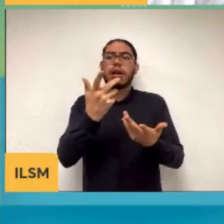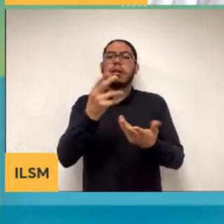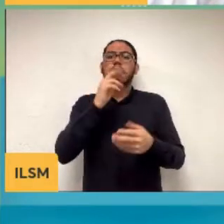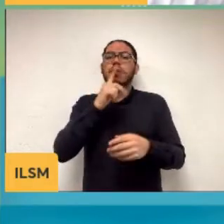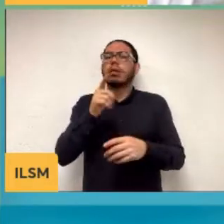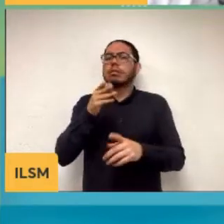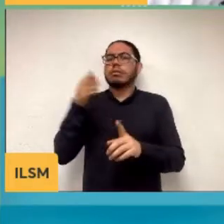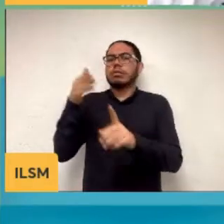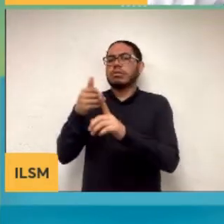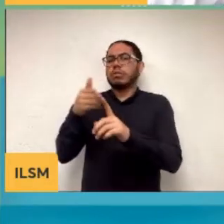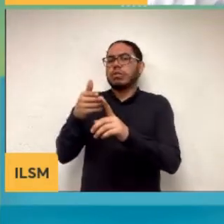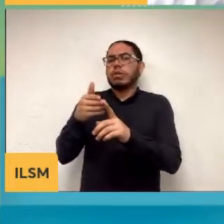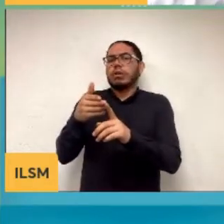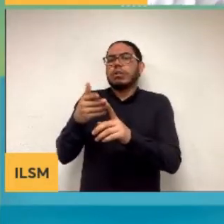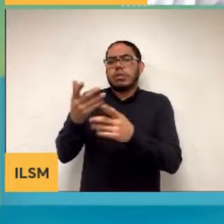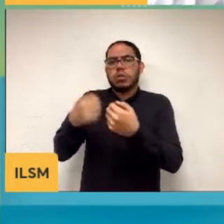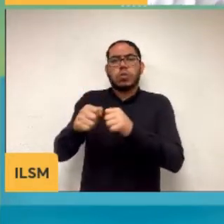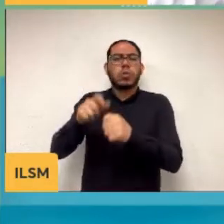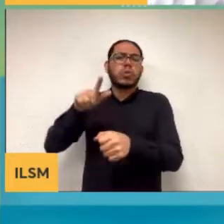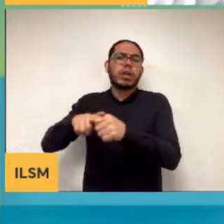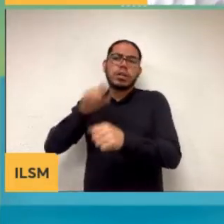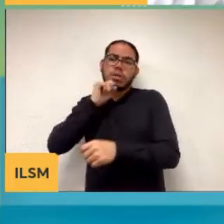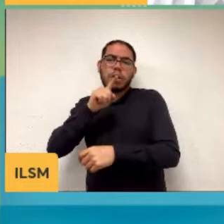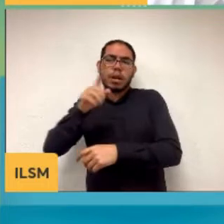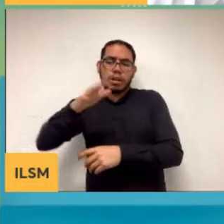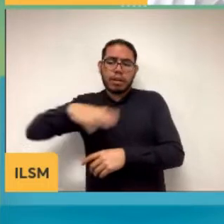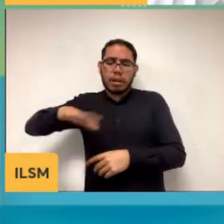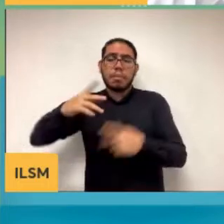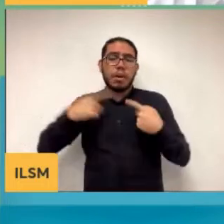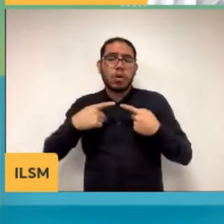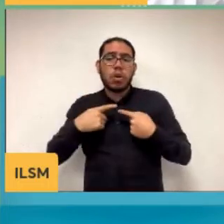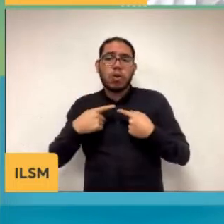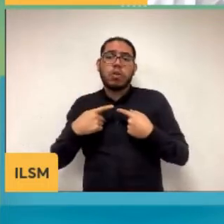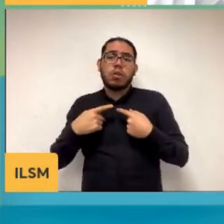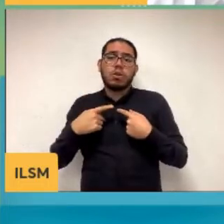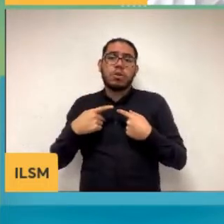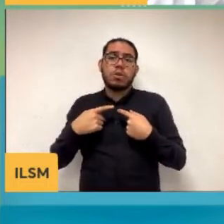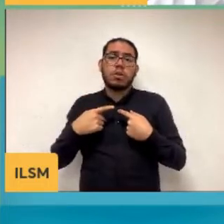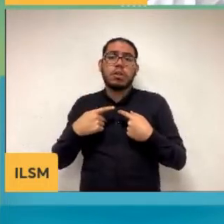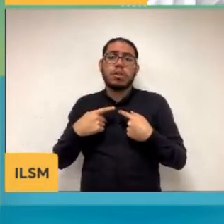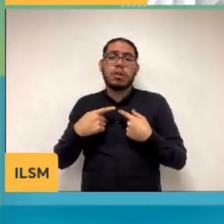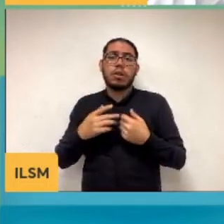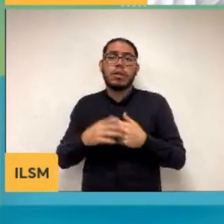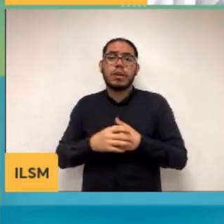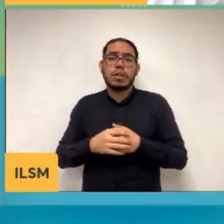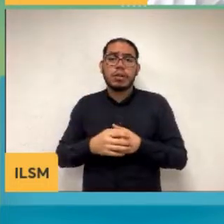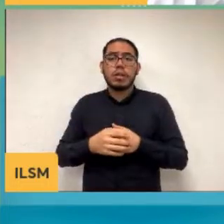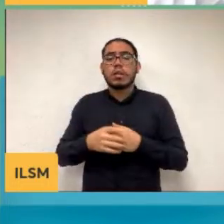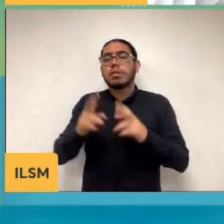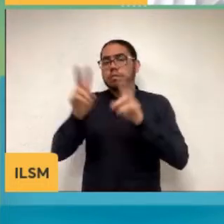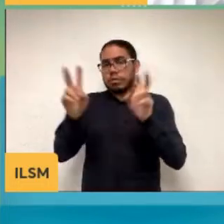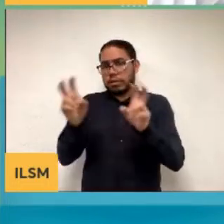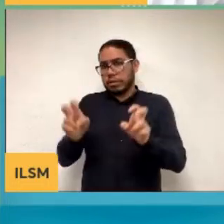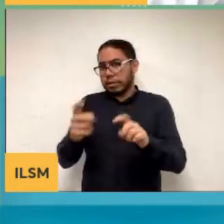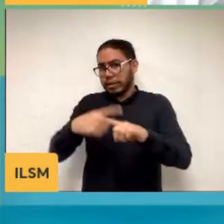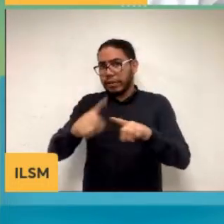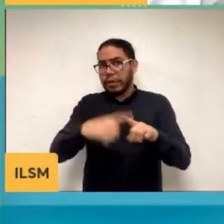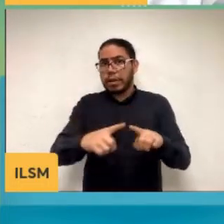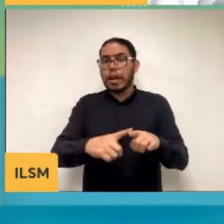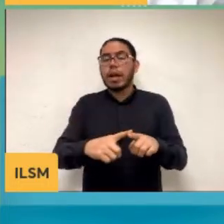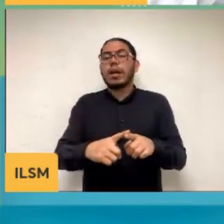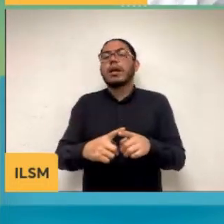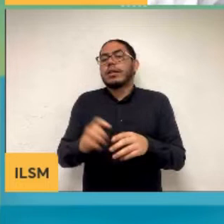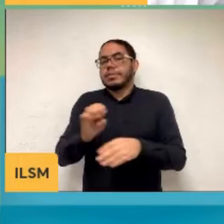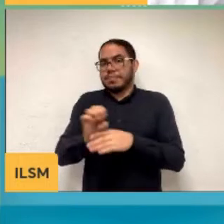es imprescindible y segurísimo que nuestra compañera Gabriela Mitri nos va a hablar un poquito más de ello. Sí, entonces